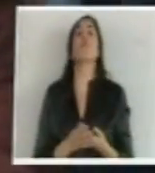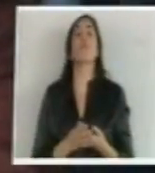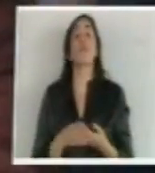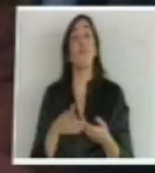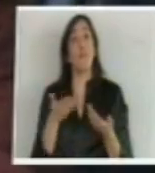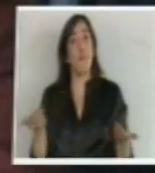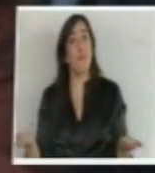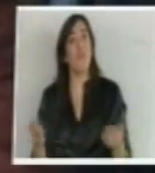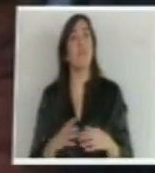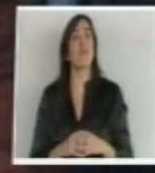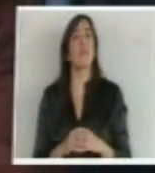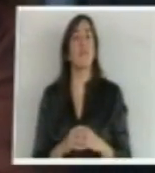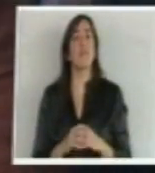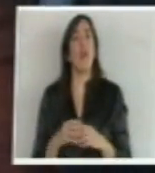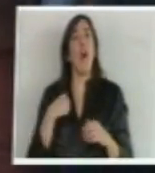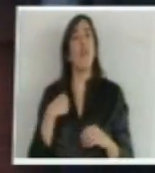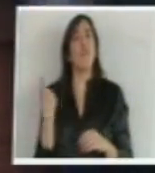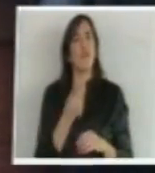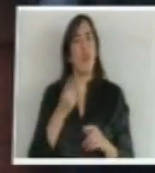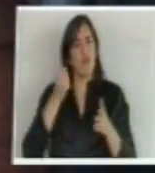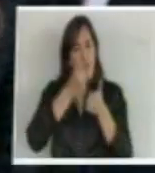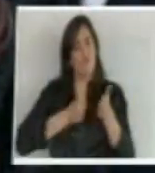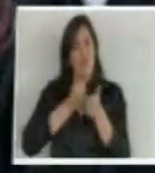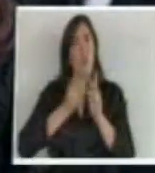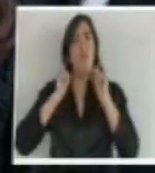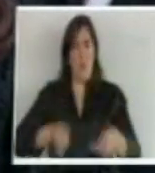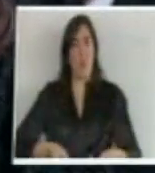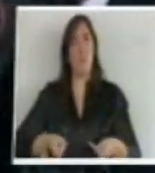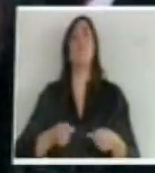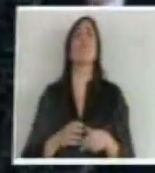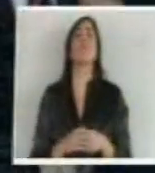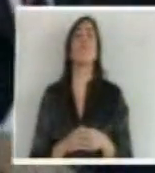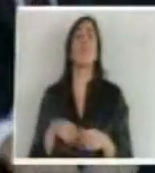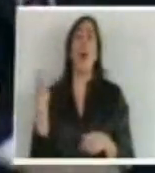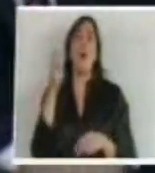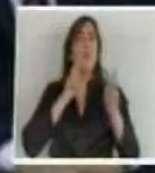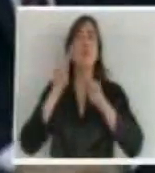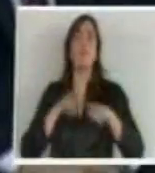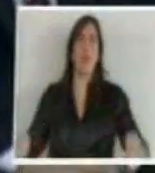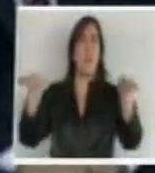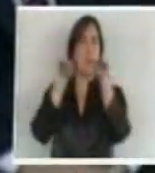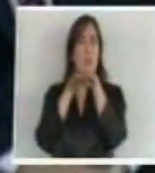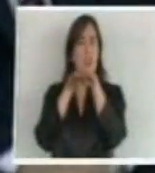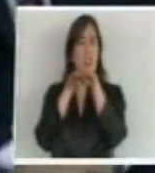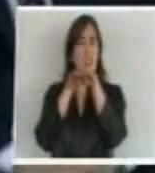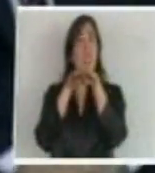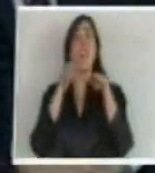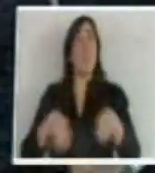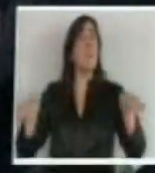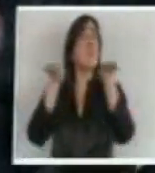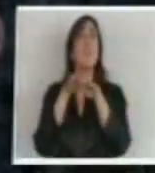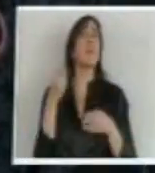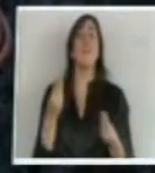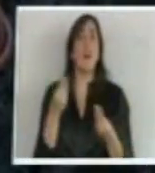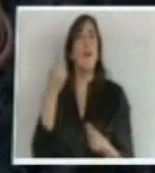Por eso, seguimos apostando a la igualdad, que ha dejado de ser